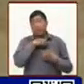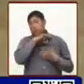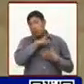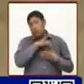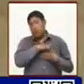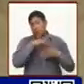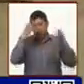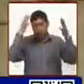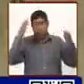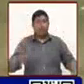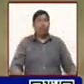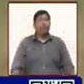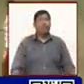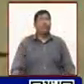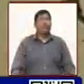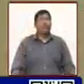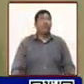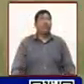todo eso.